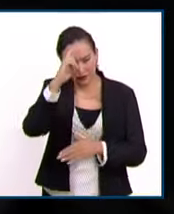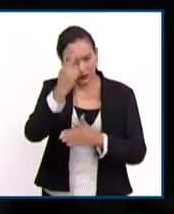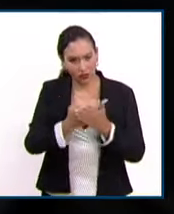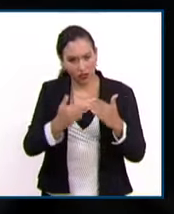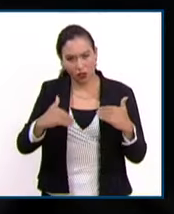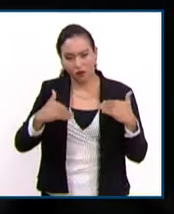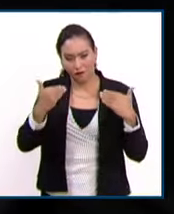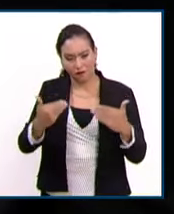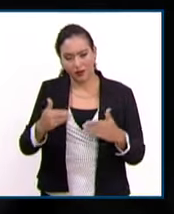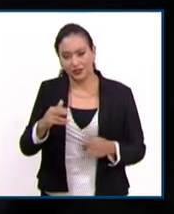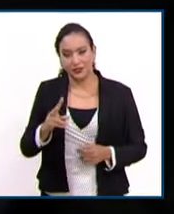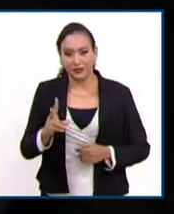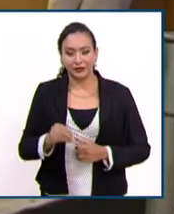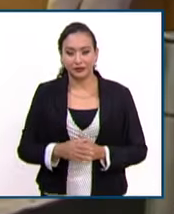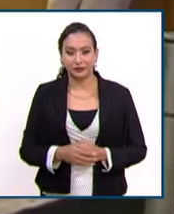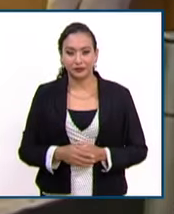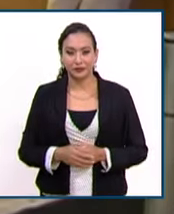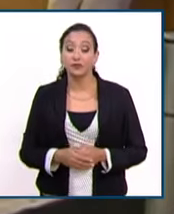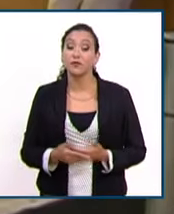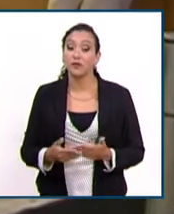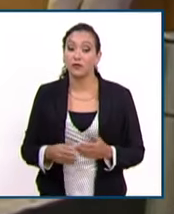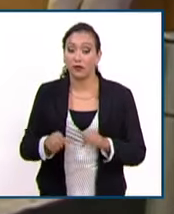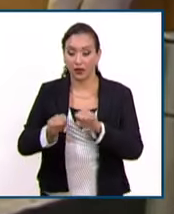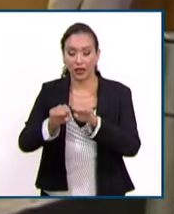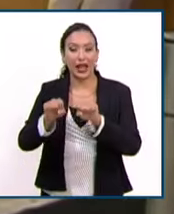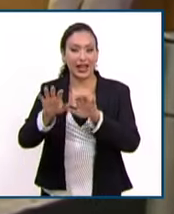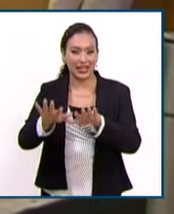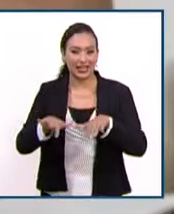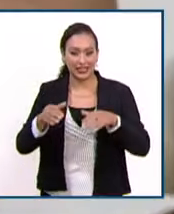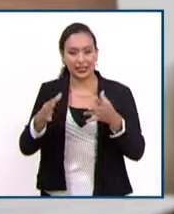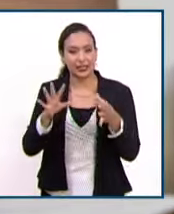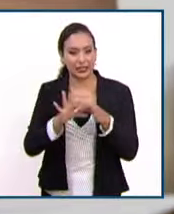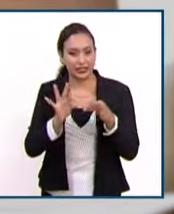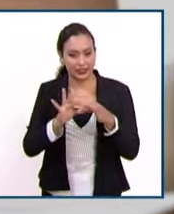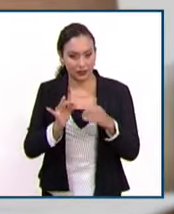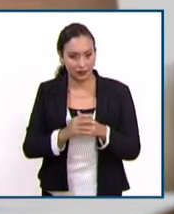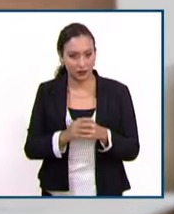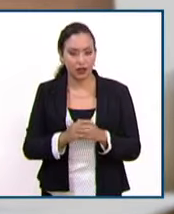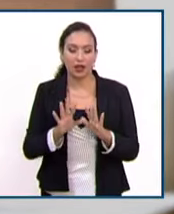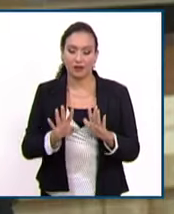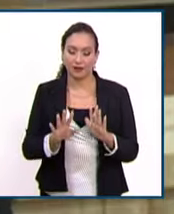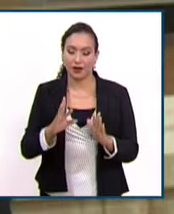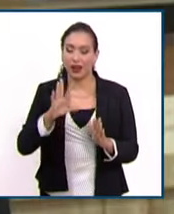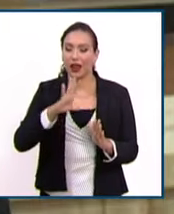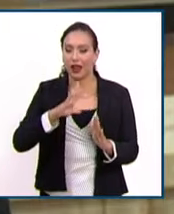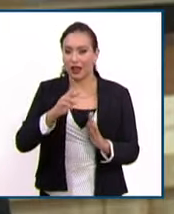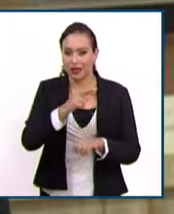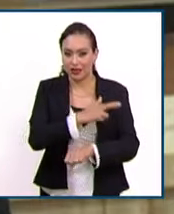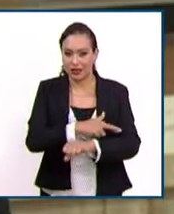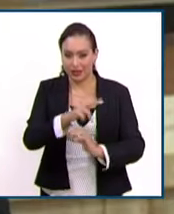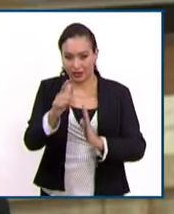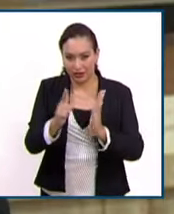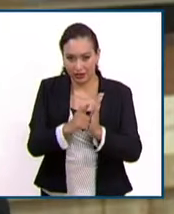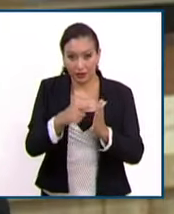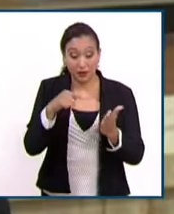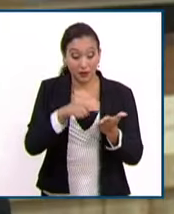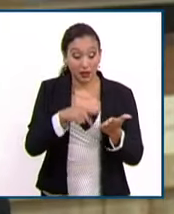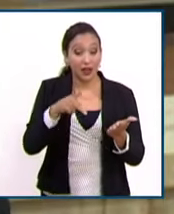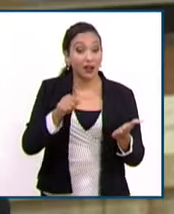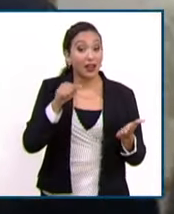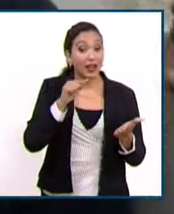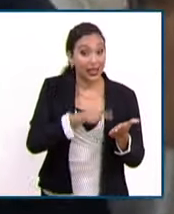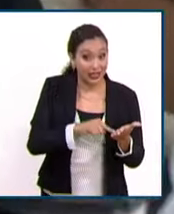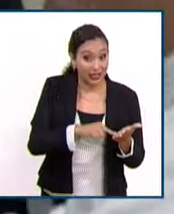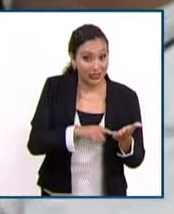confianza legítima. La sala explicó que, tratándose de actos legislativos, ese principio no tiene el alcance de